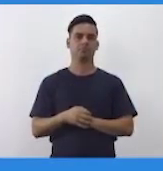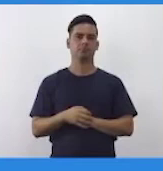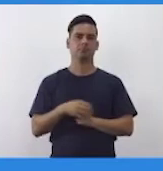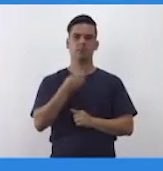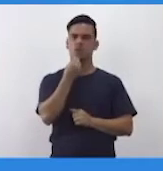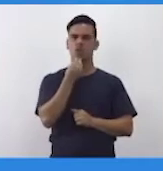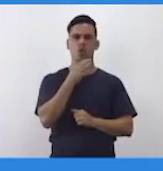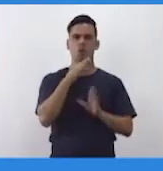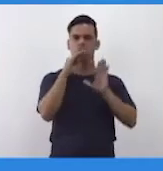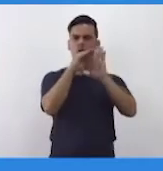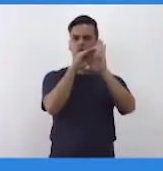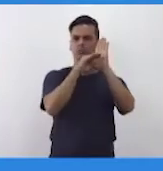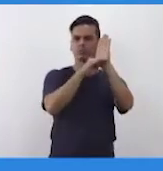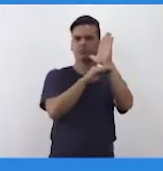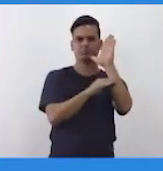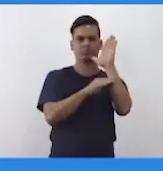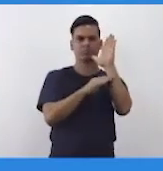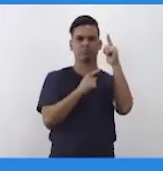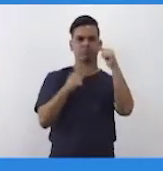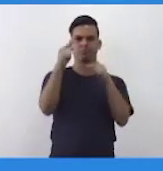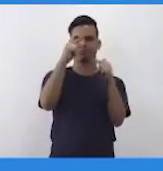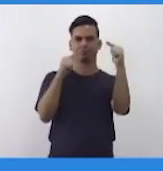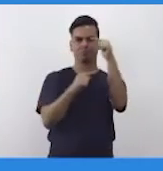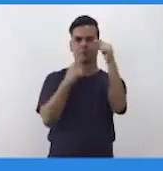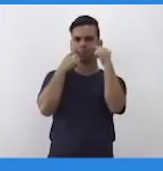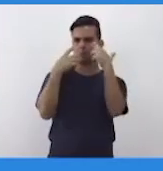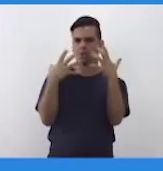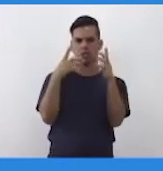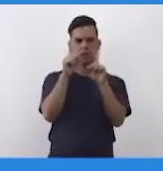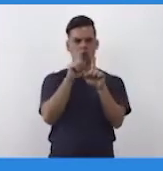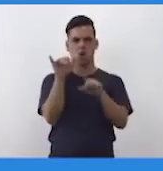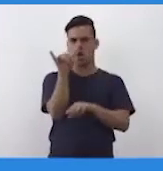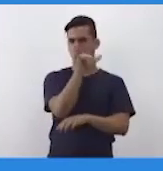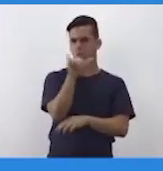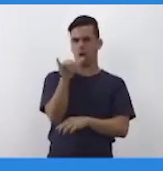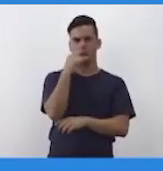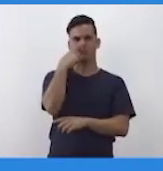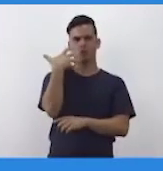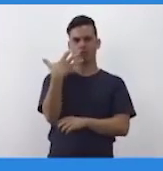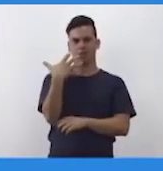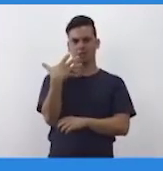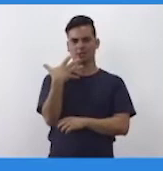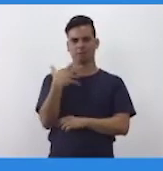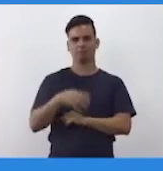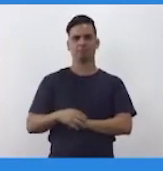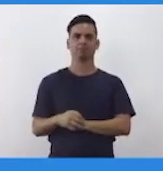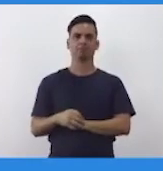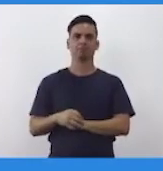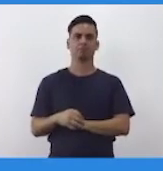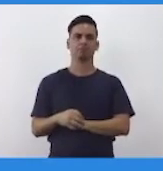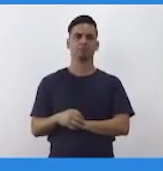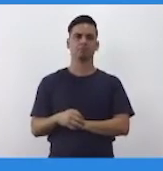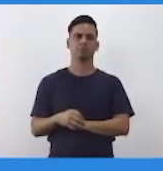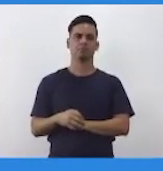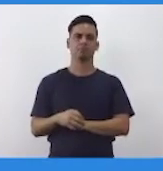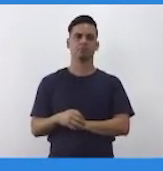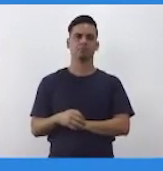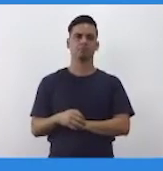por encima de la otra. La primera que aparece permite obtener